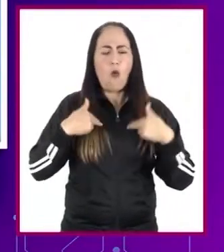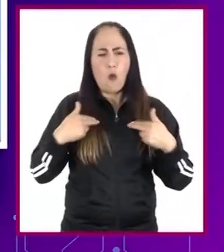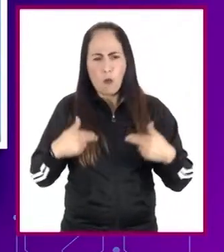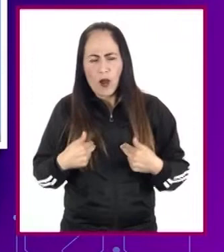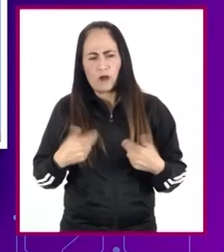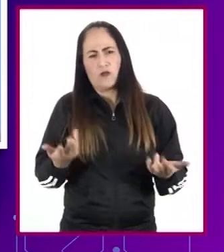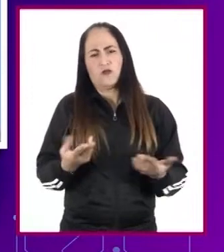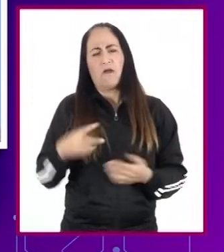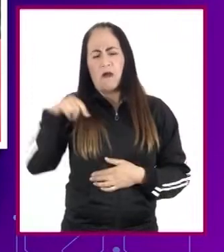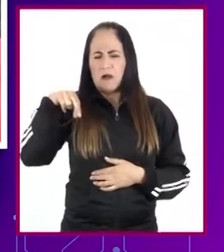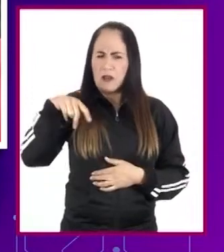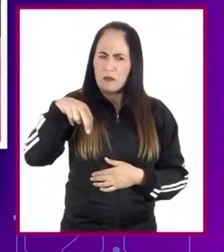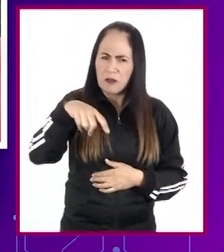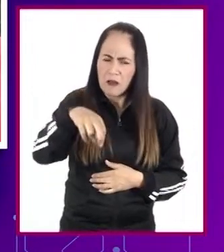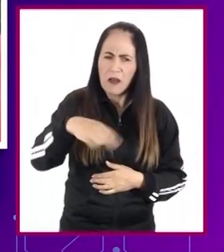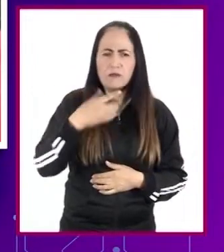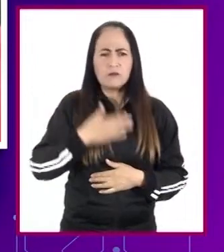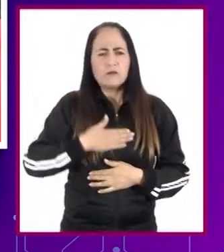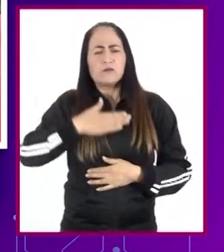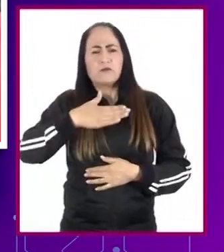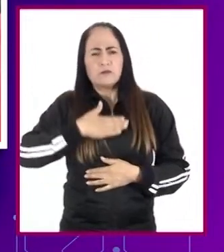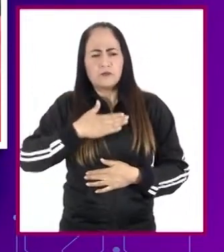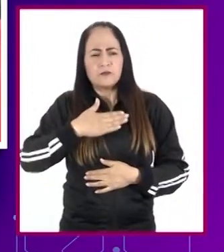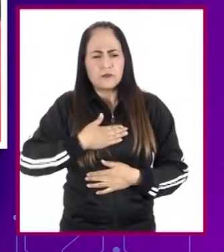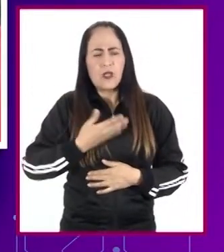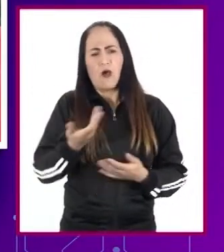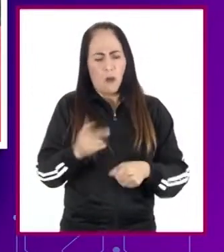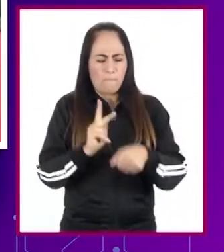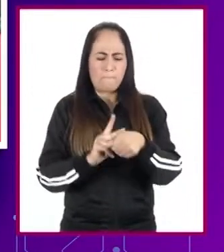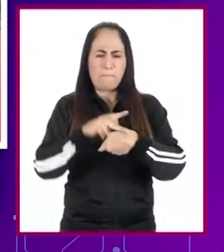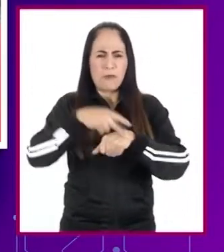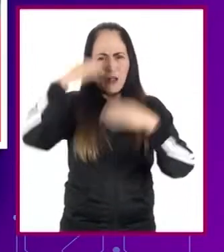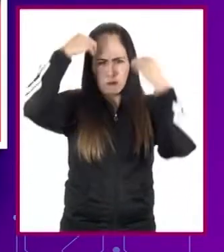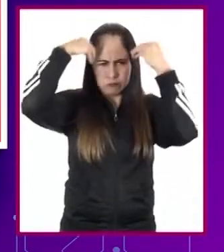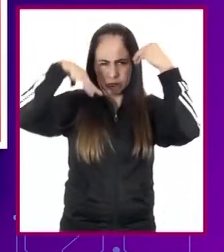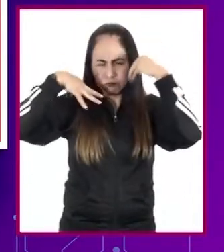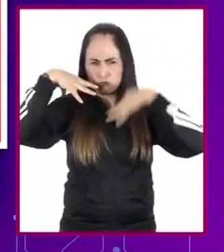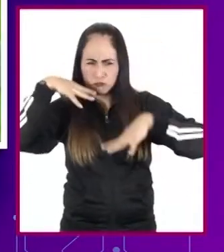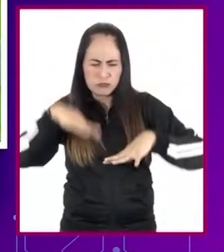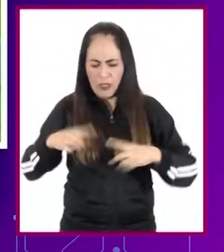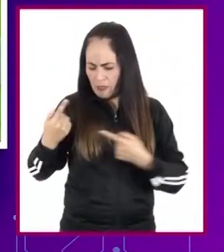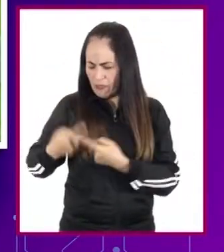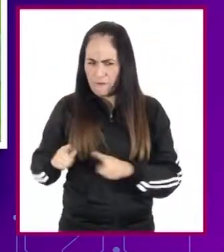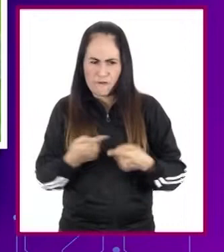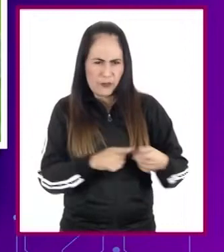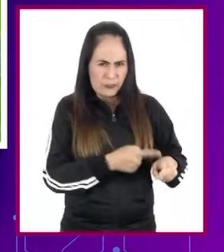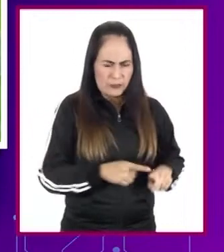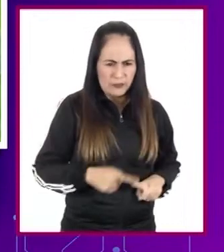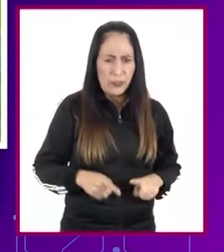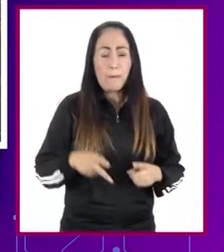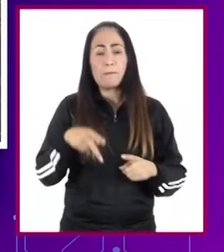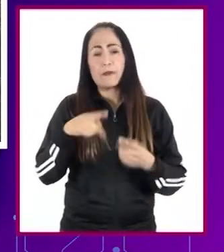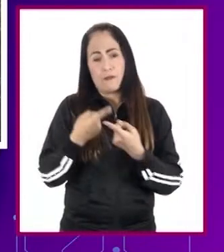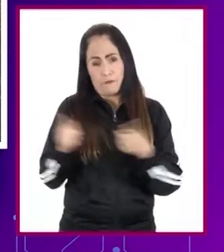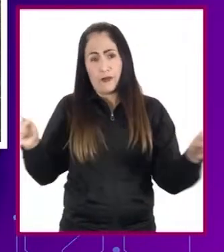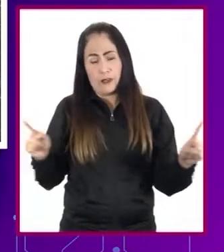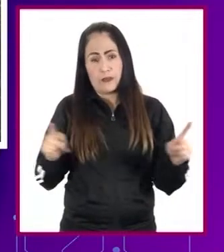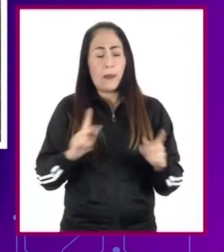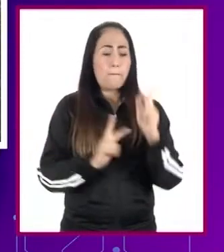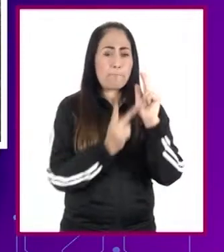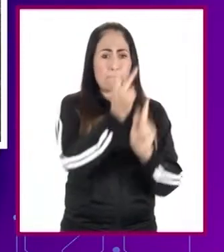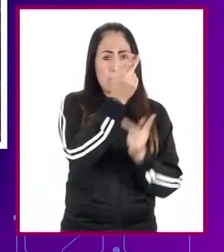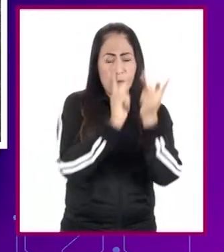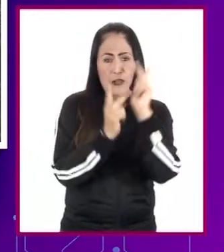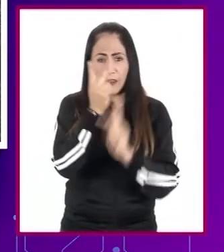caminar, respirar y eliminar sustancias por la piel y por otros órganos del cuerpo, mientras que las plantas realizan